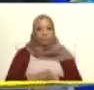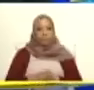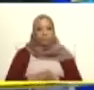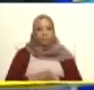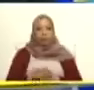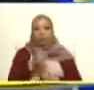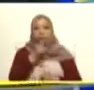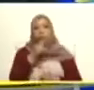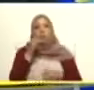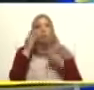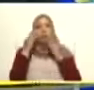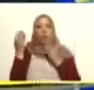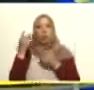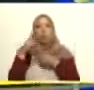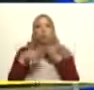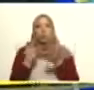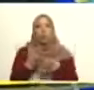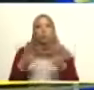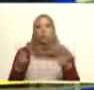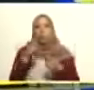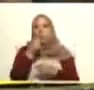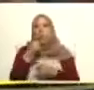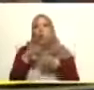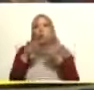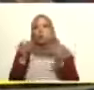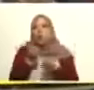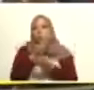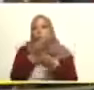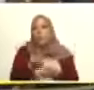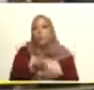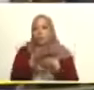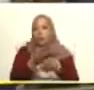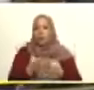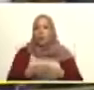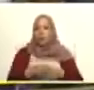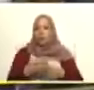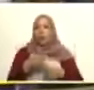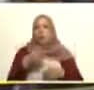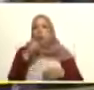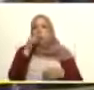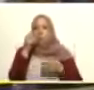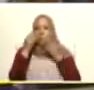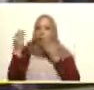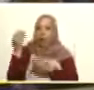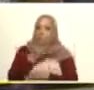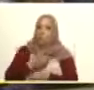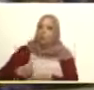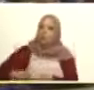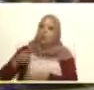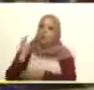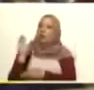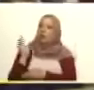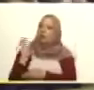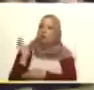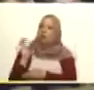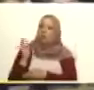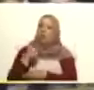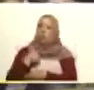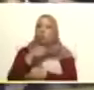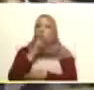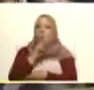Levanten la mano los que responden de verdad todos los mensajes. Jorge Rodríguez responde todos los mensajes. Me